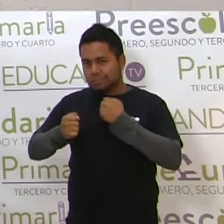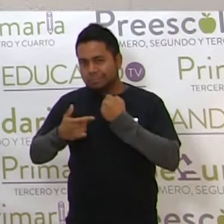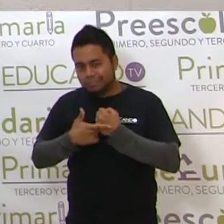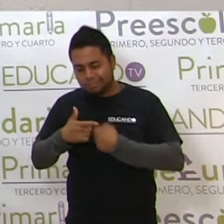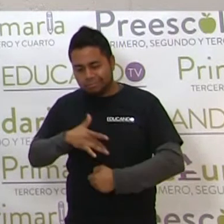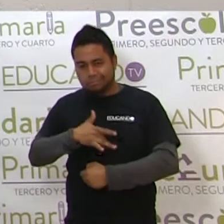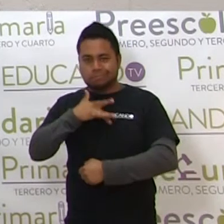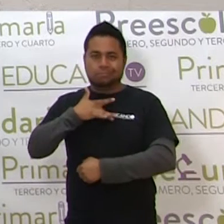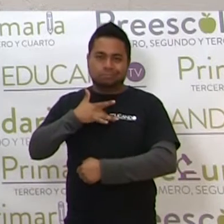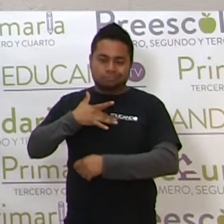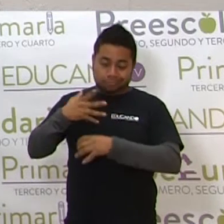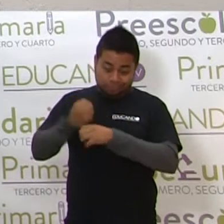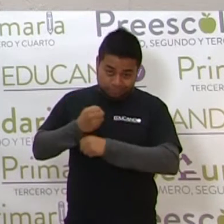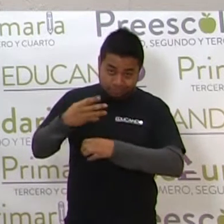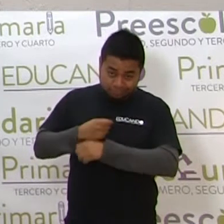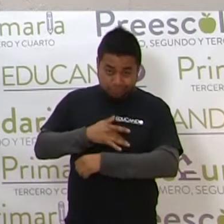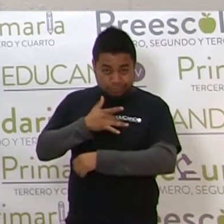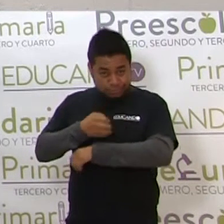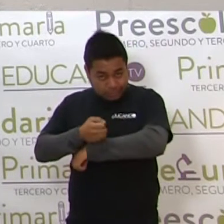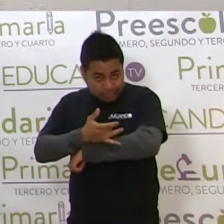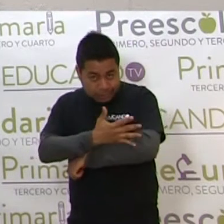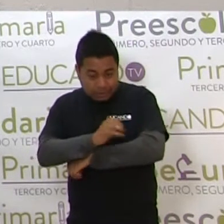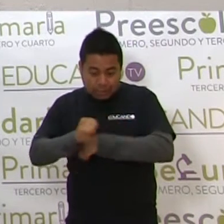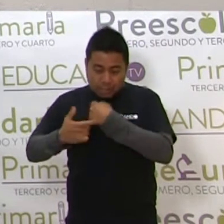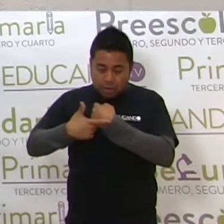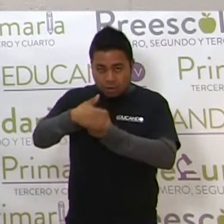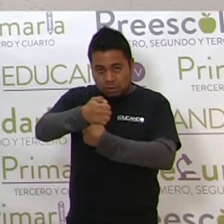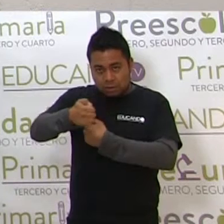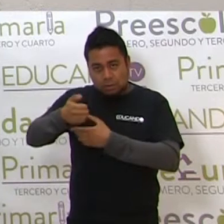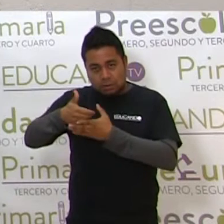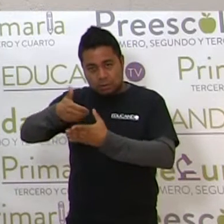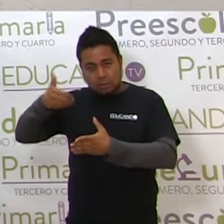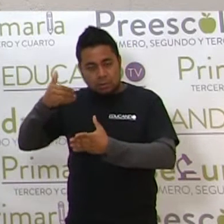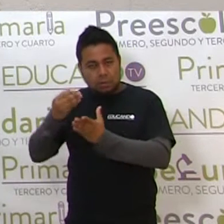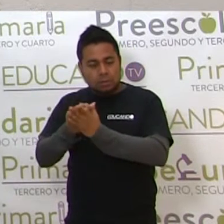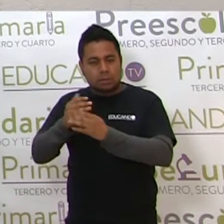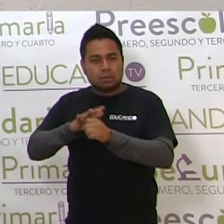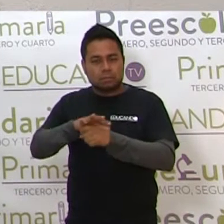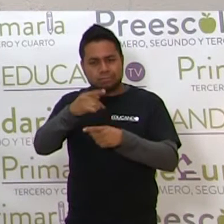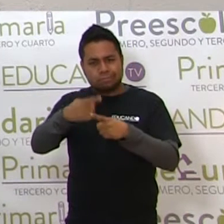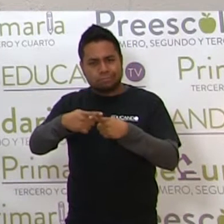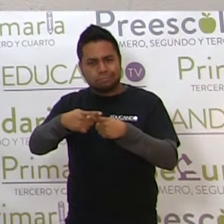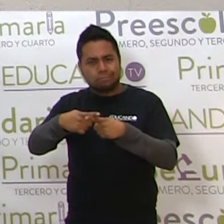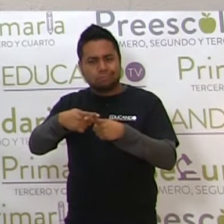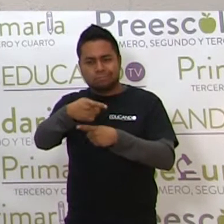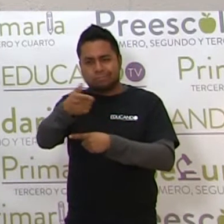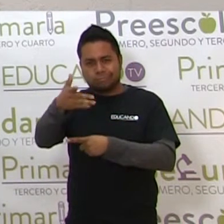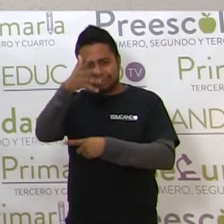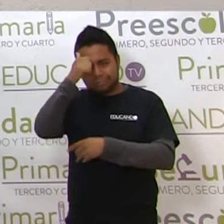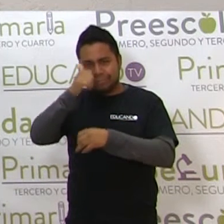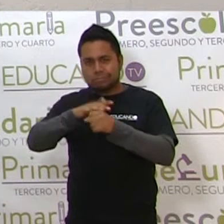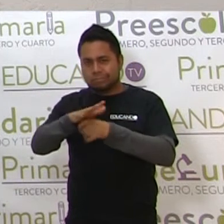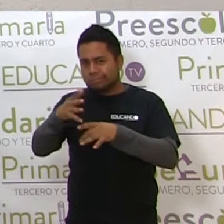estados de ánimo algunos Saludos la vez pasada a ver quién se acuerda qué saludo